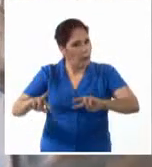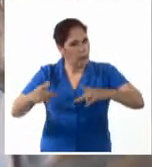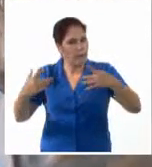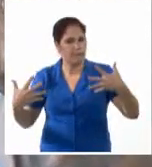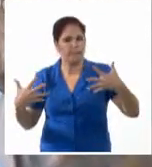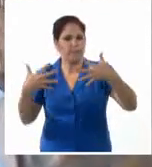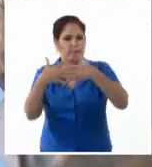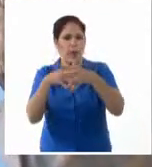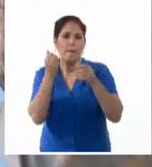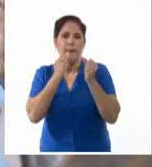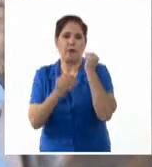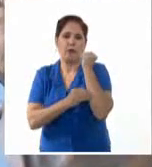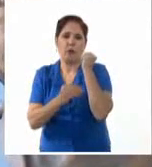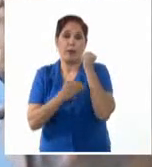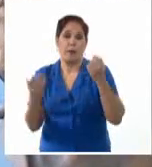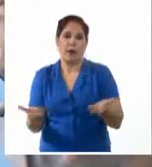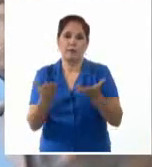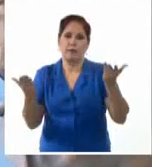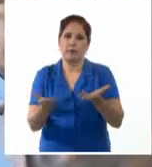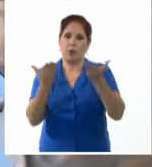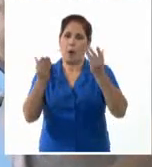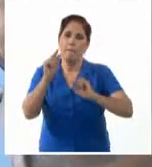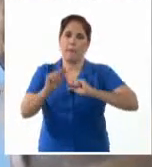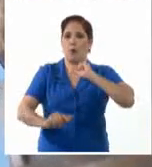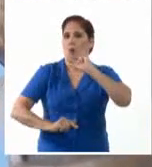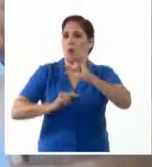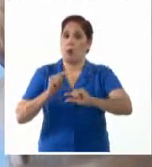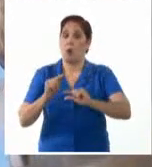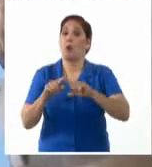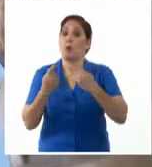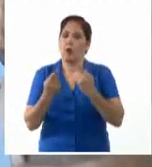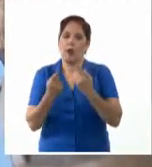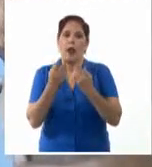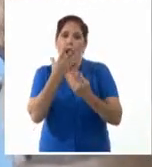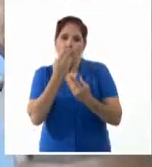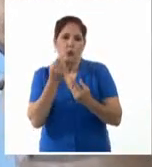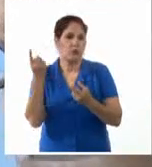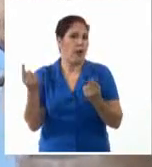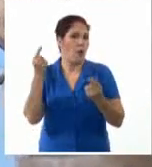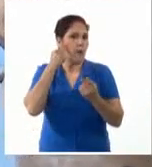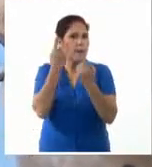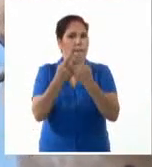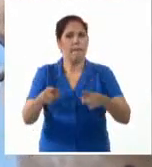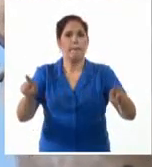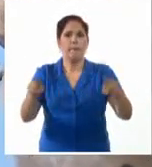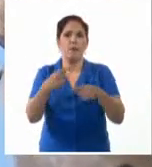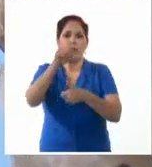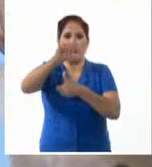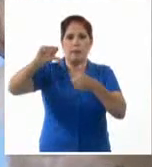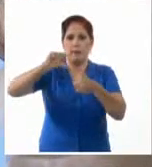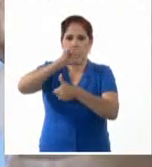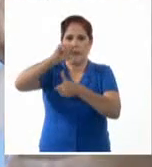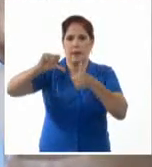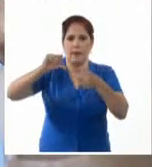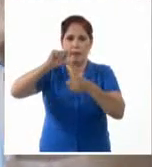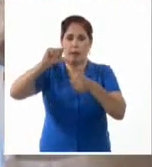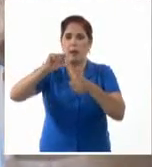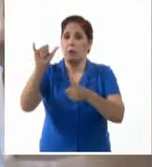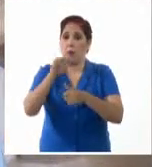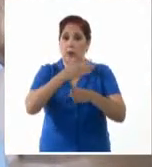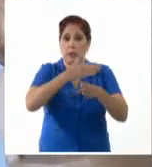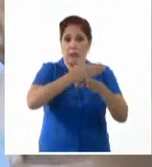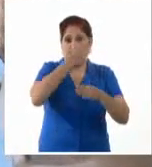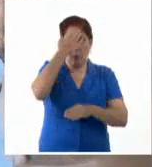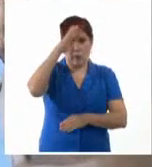pueda recuperar para bien de los que consumen música y para bien de los entornos musicales de esta